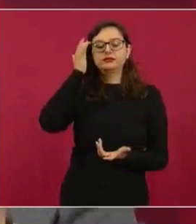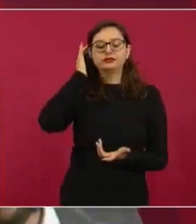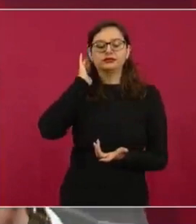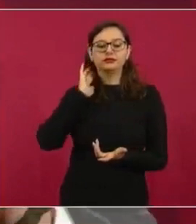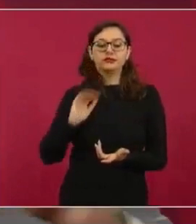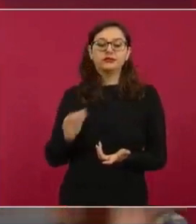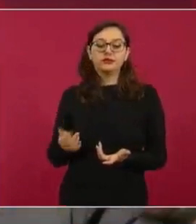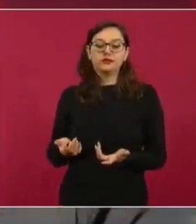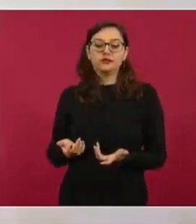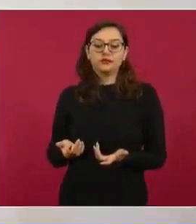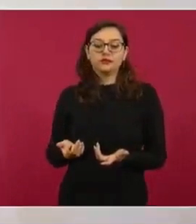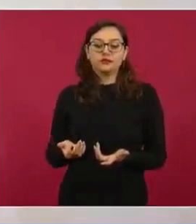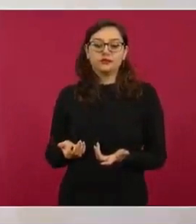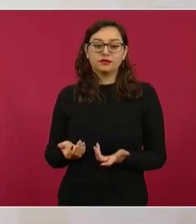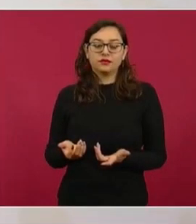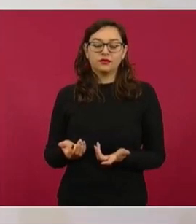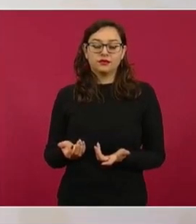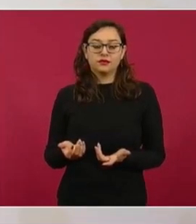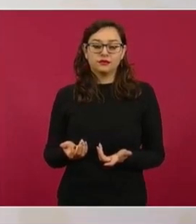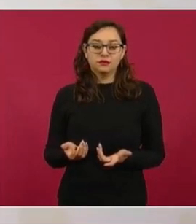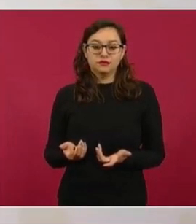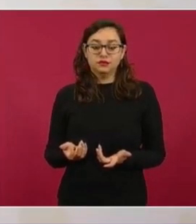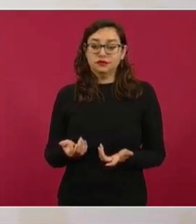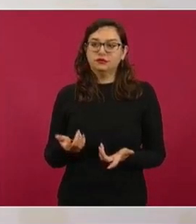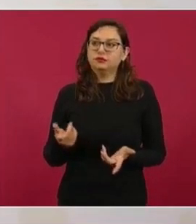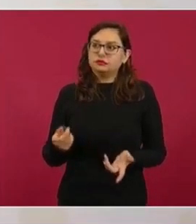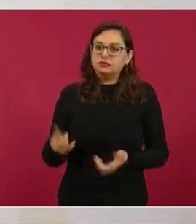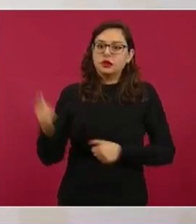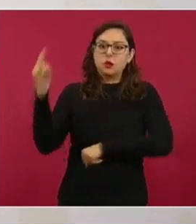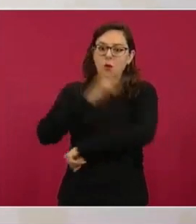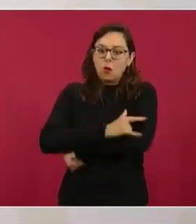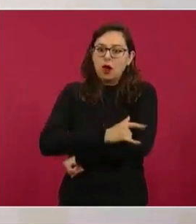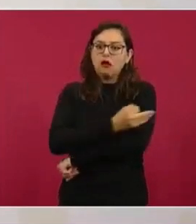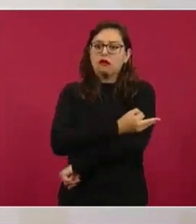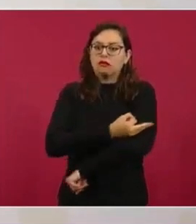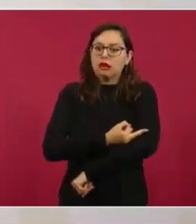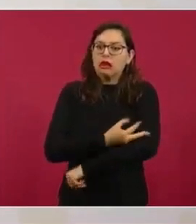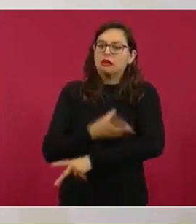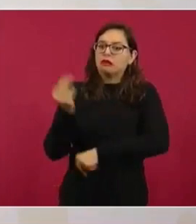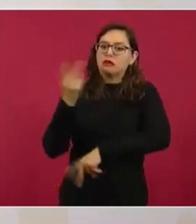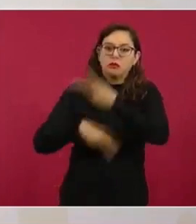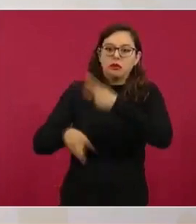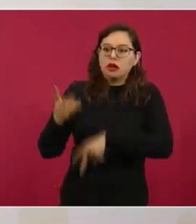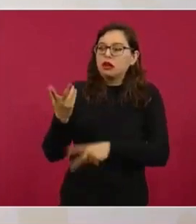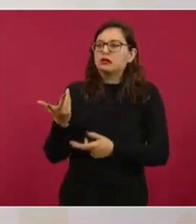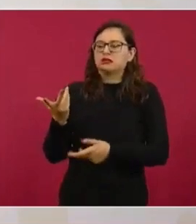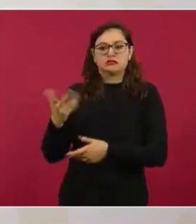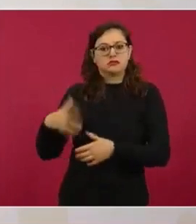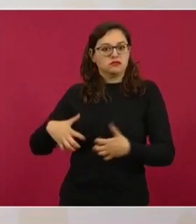en los retrasos, las demoras, cosa que ahora no sucede,